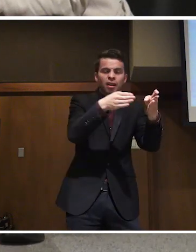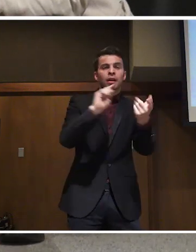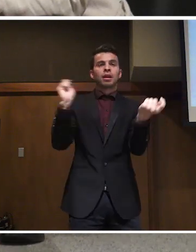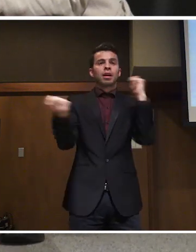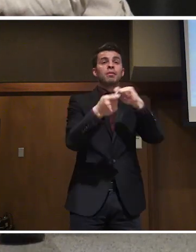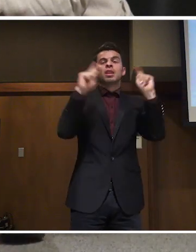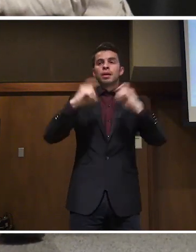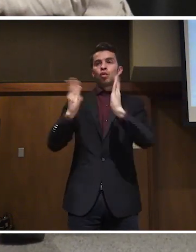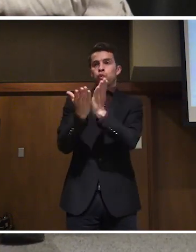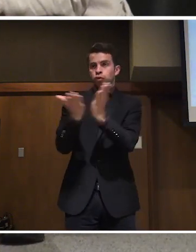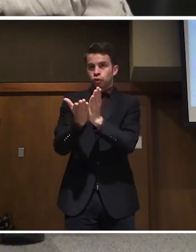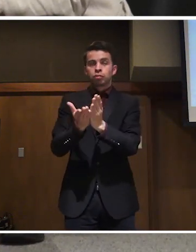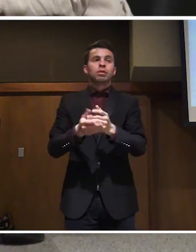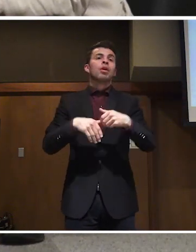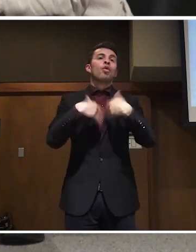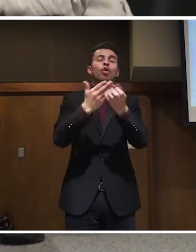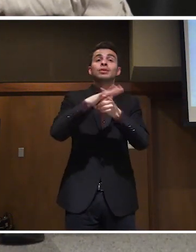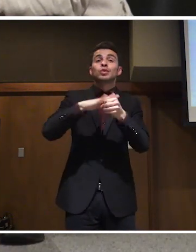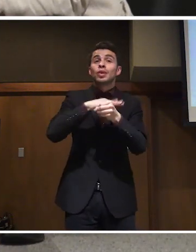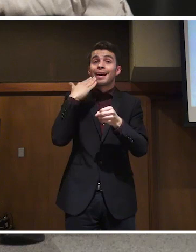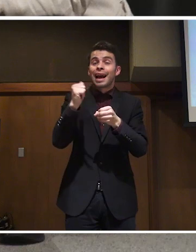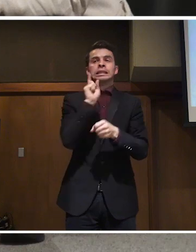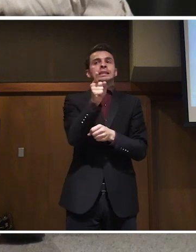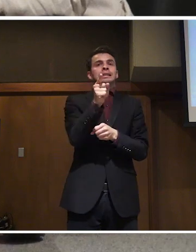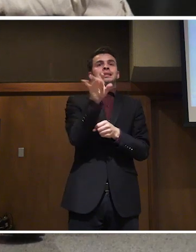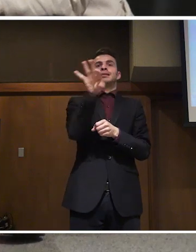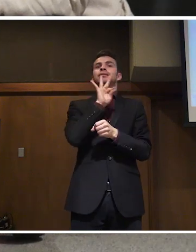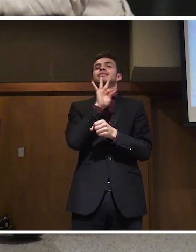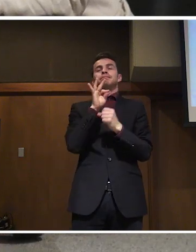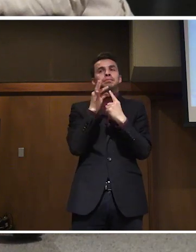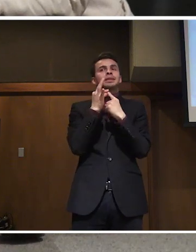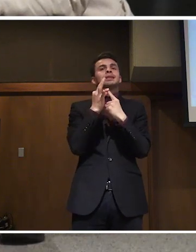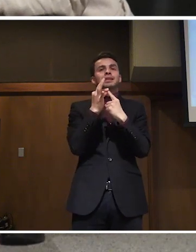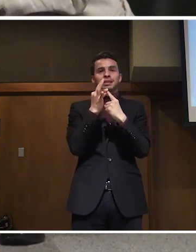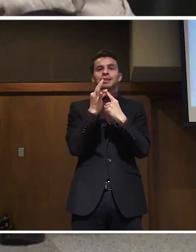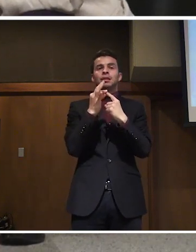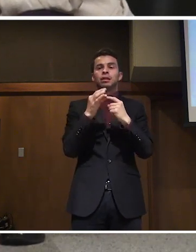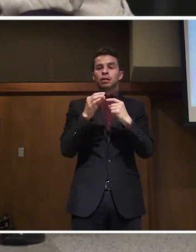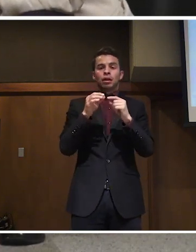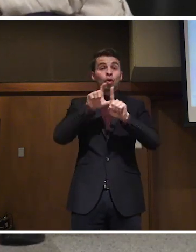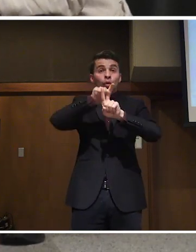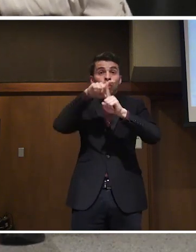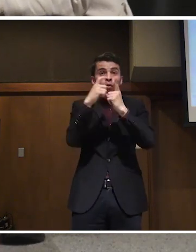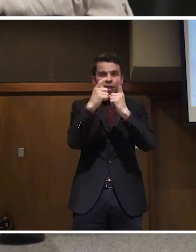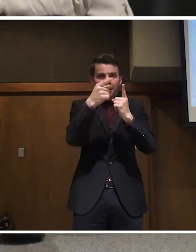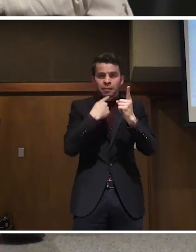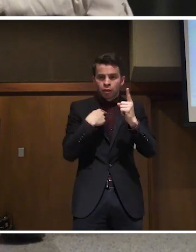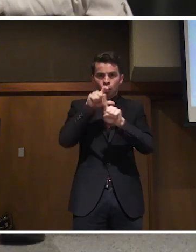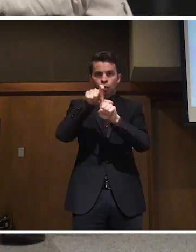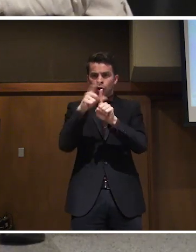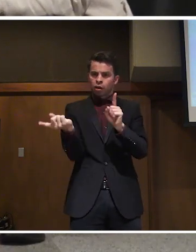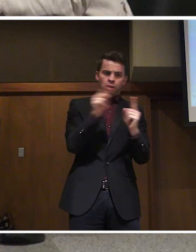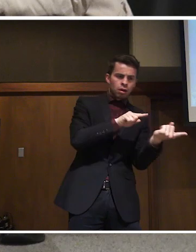en la situación de la mujer, son para mí esenciales en el cambio de la cultura del